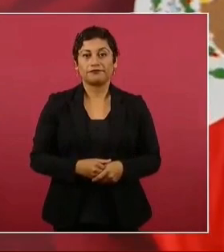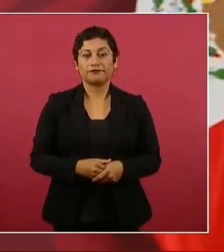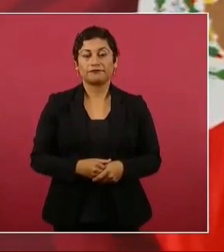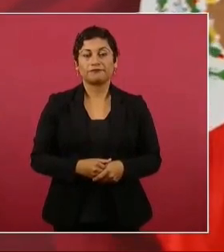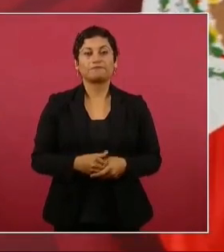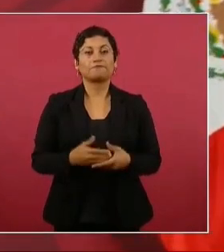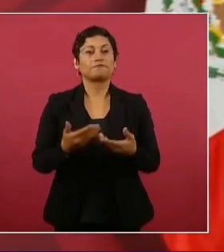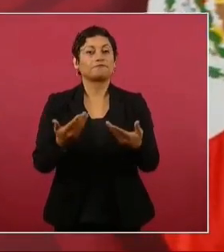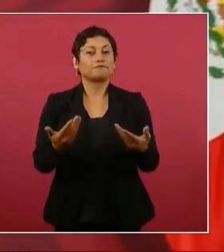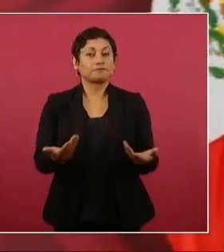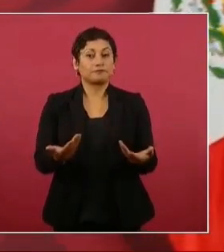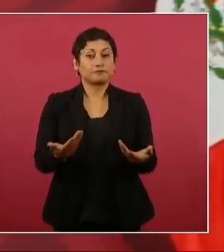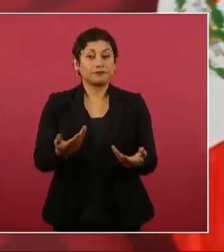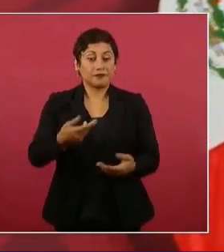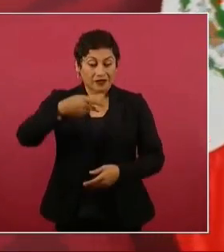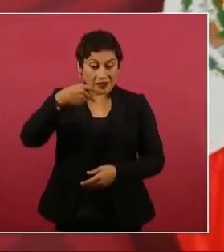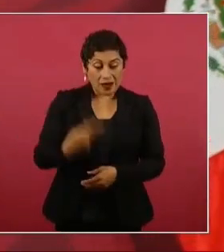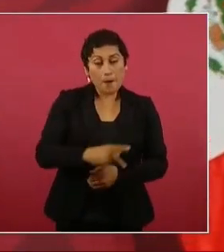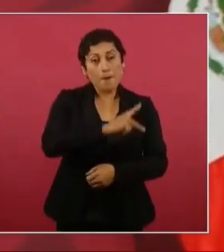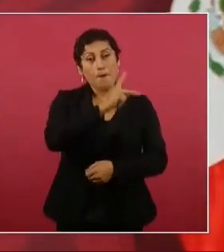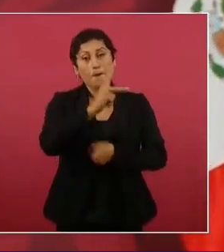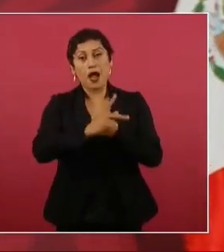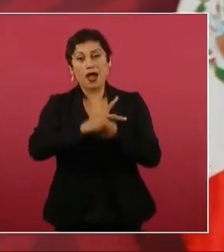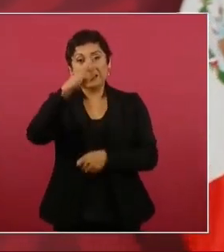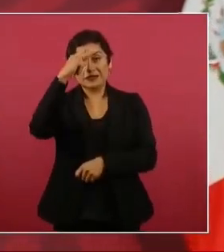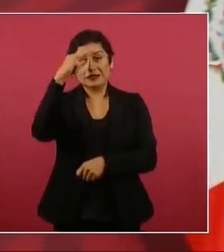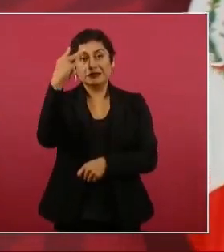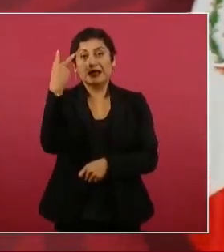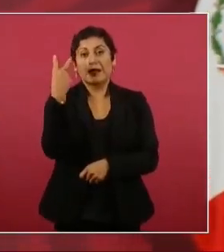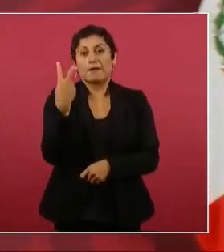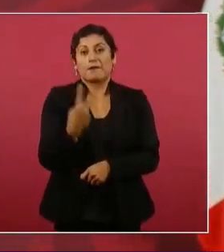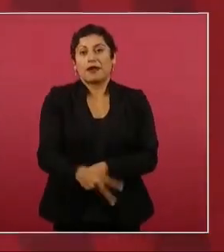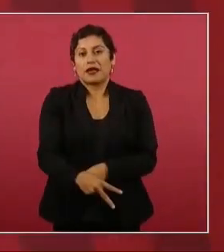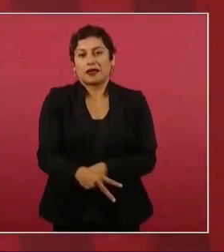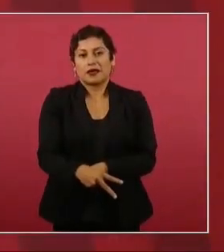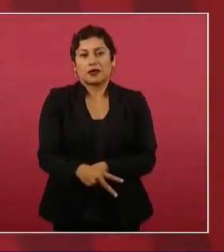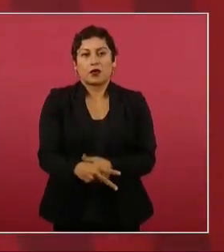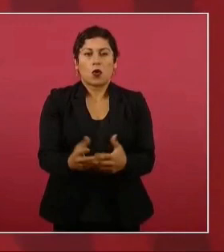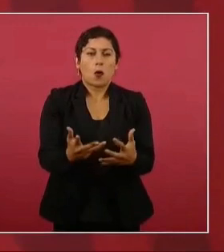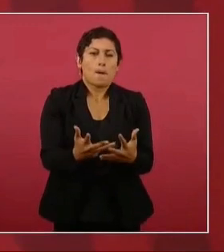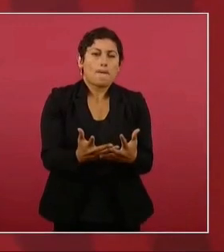la mayor riqueza de México es la honestidad de su pueblo.